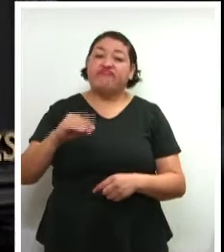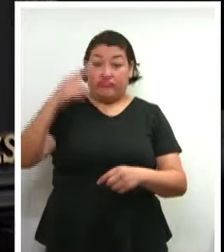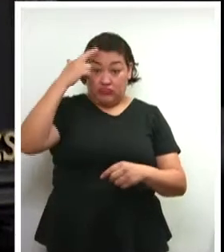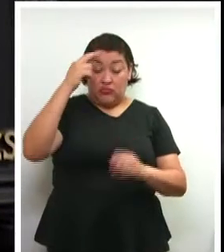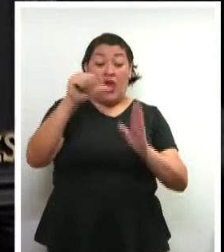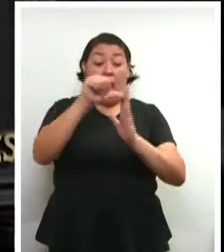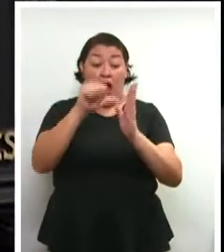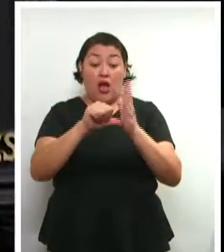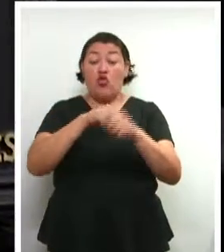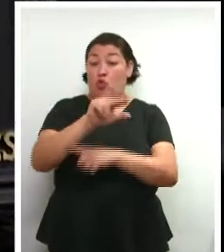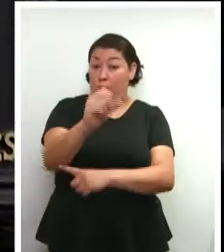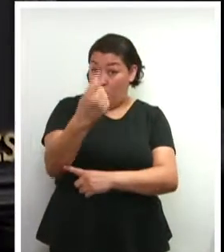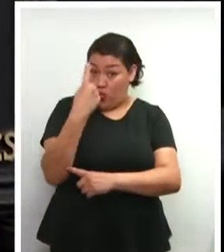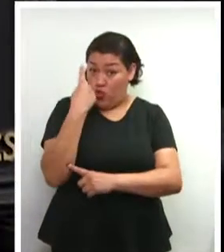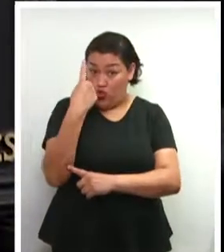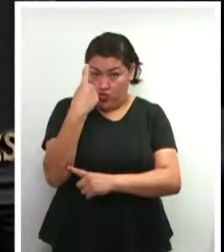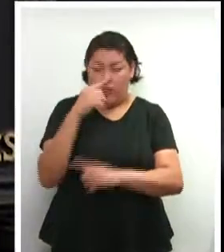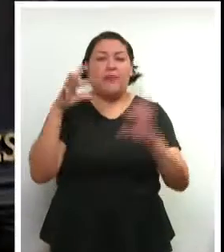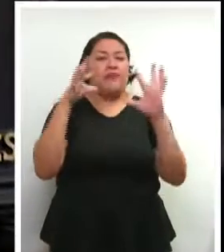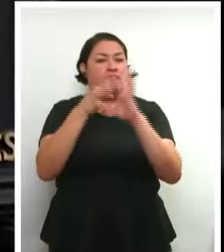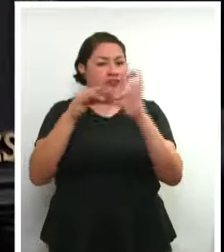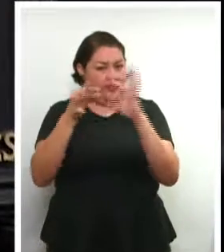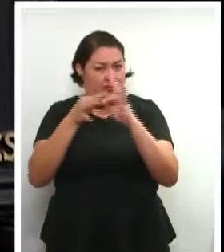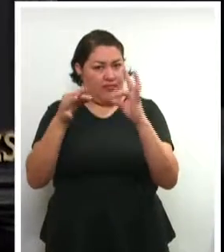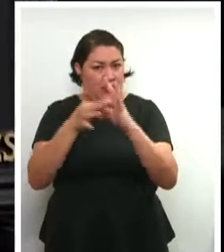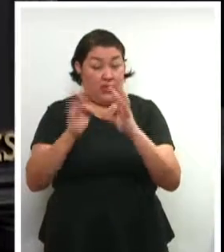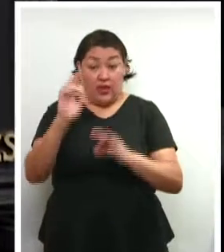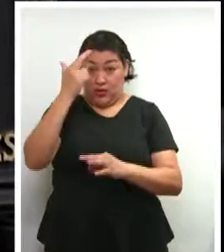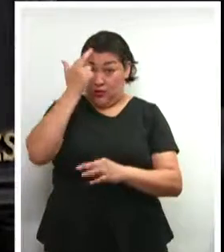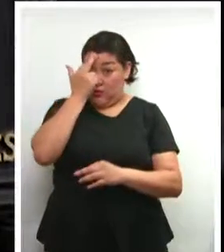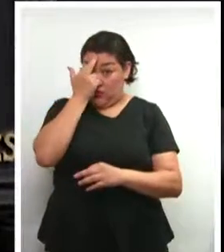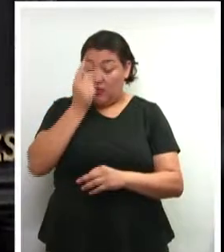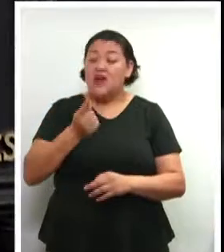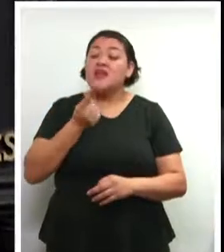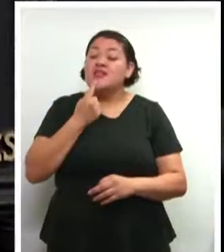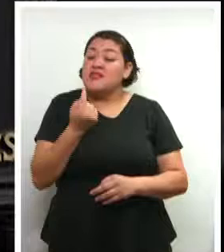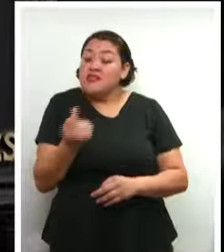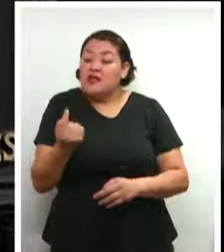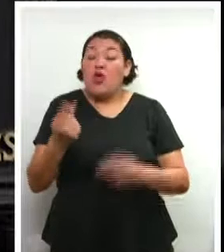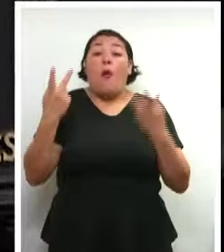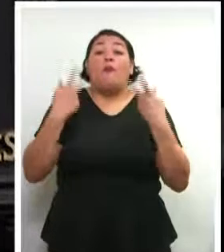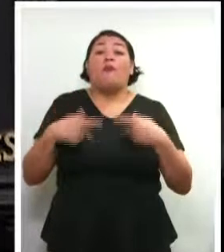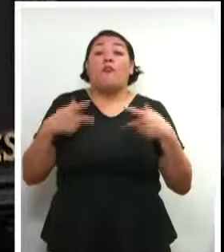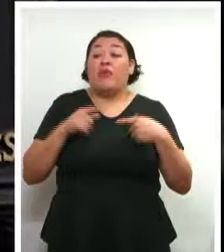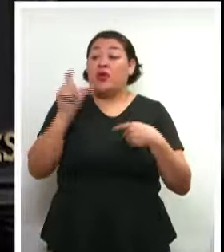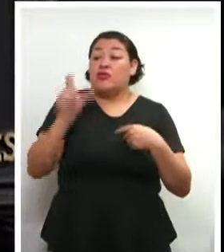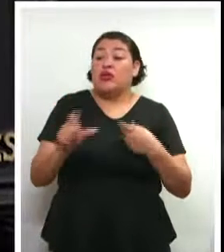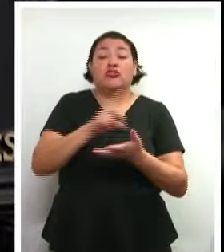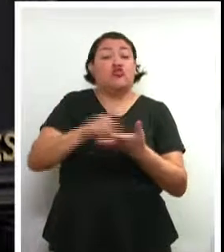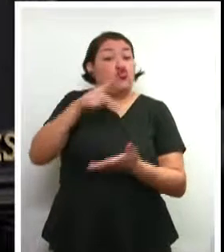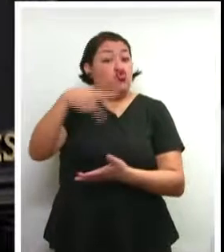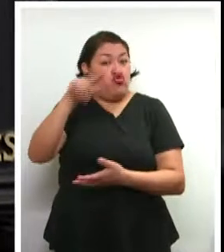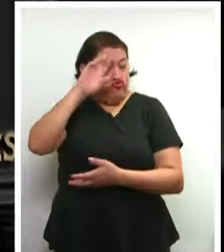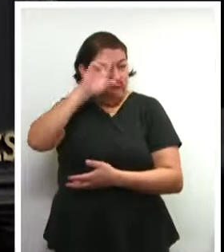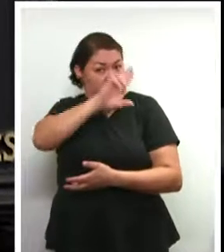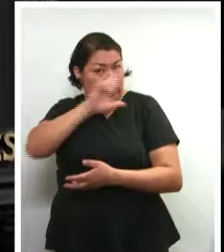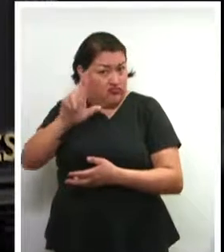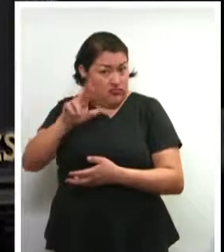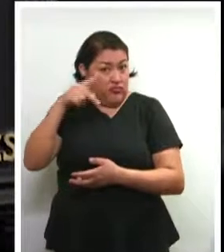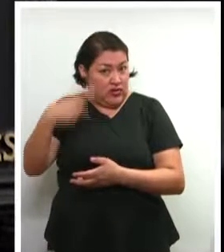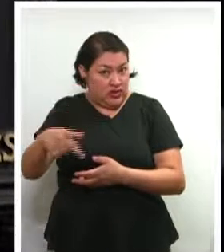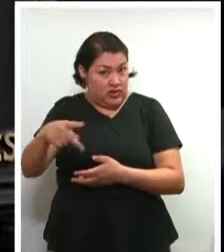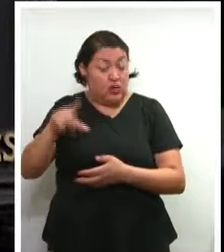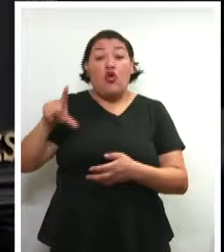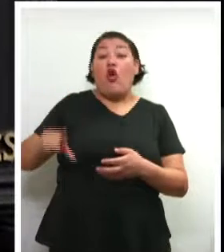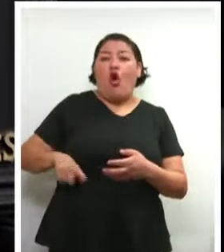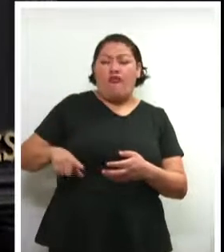nuestra Carta Magna establece que se refiere a los derechos fundamentales del ciudadano y de las autoridades en el ámbito de su competencia y